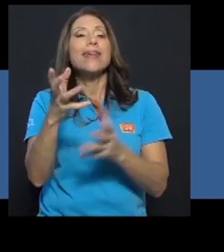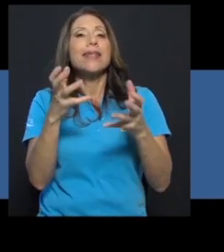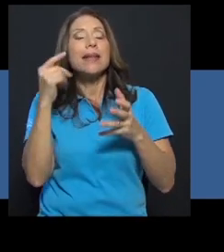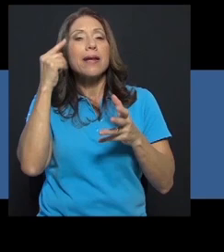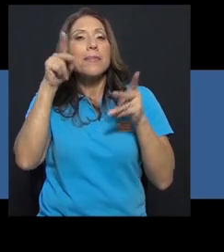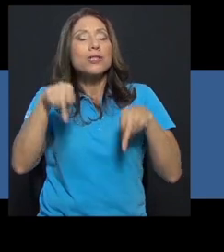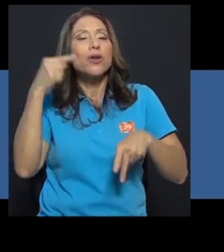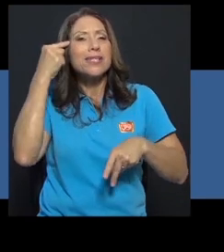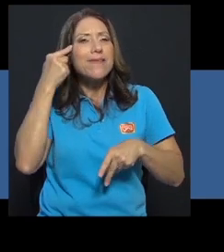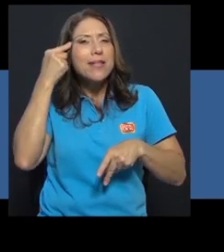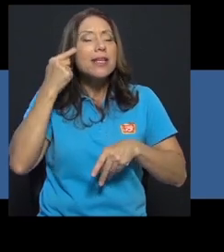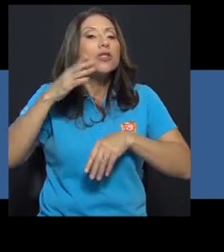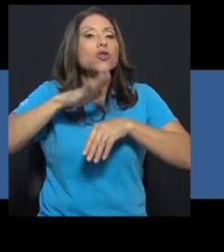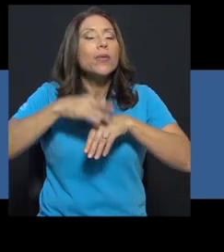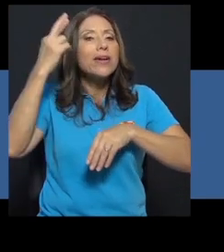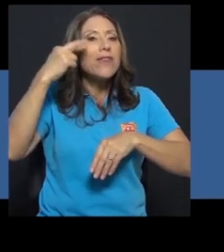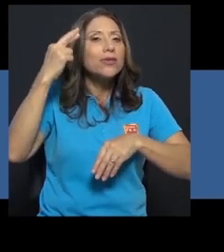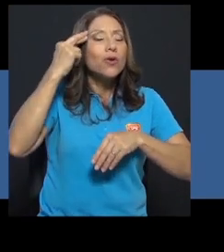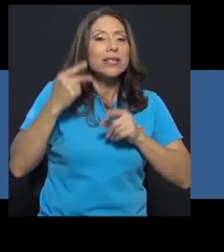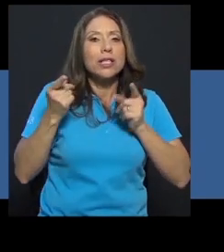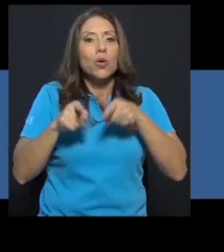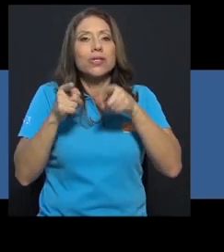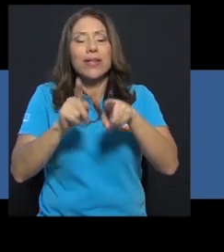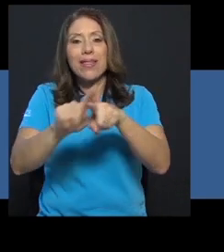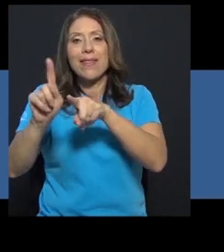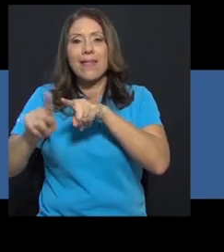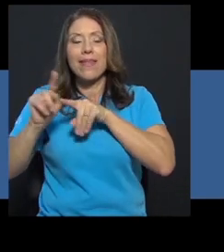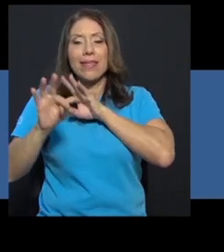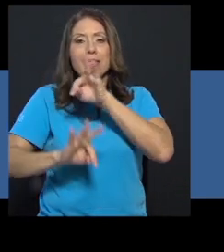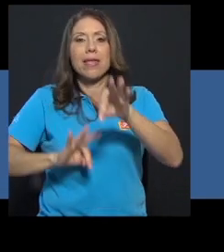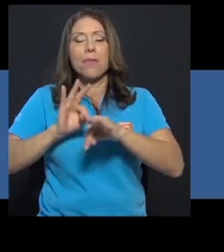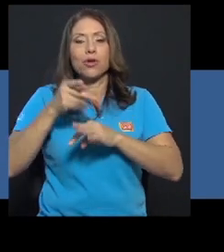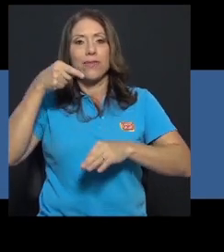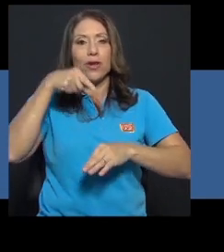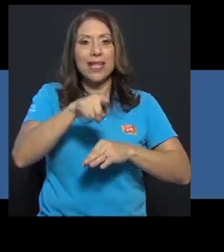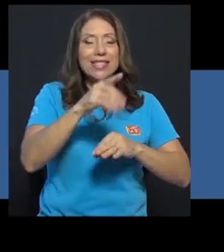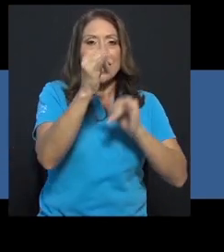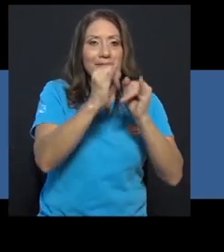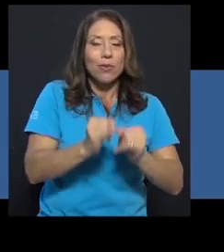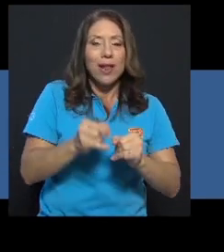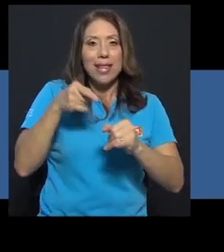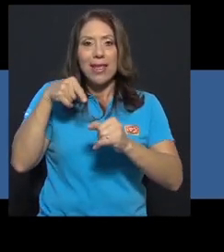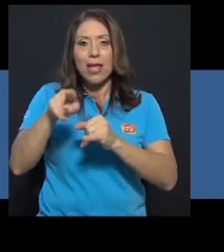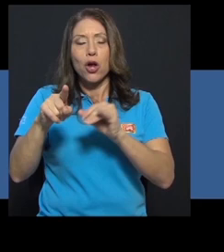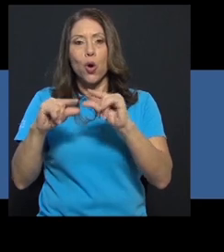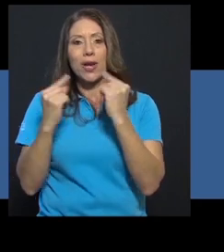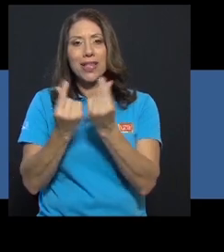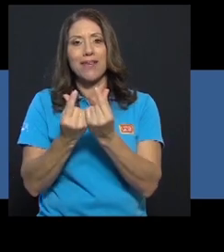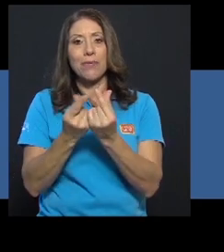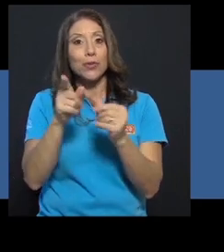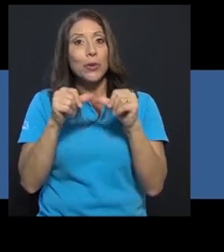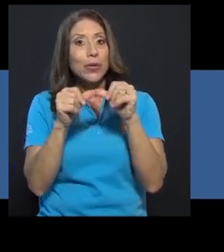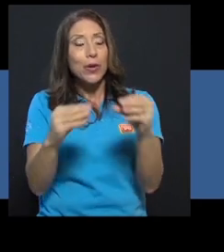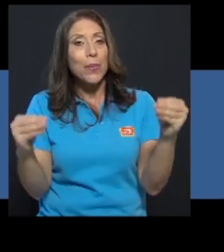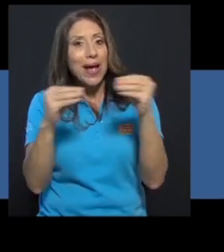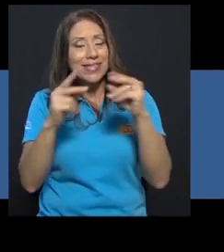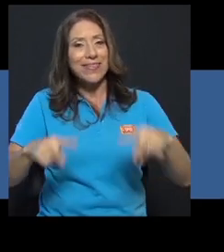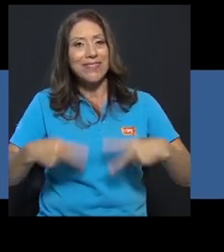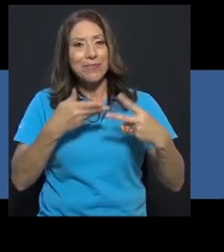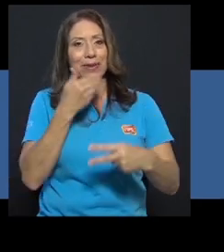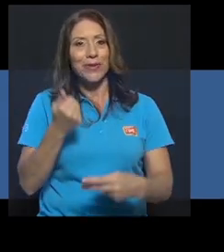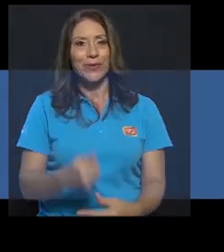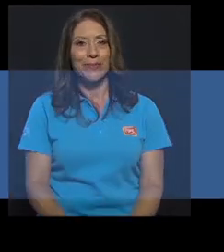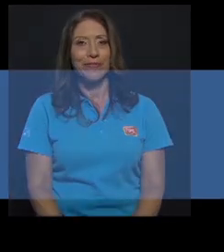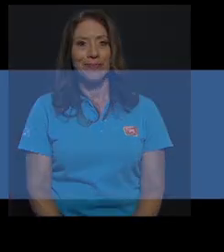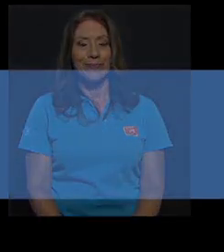busca que las personas reflexionemos acerca de las razones y consecuencias de varios tipos de violencia individual y colectiva. Continúe